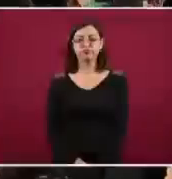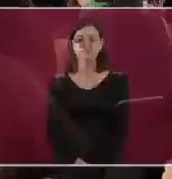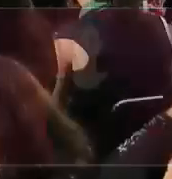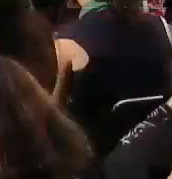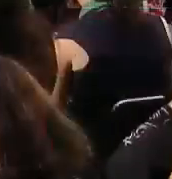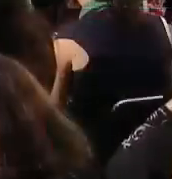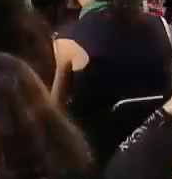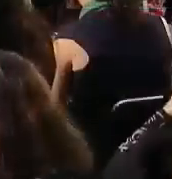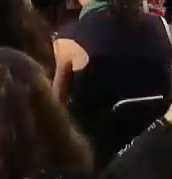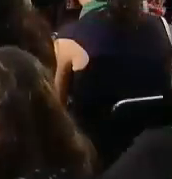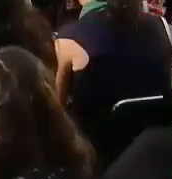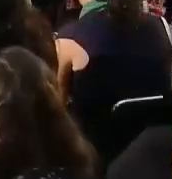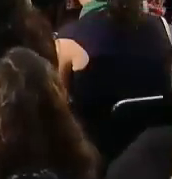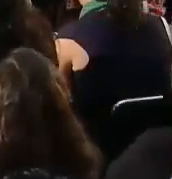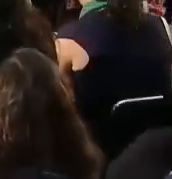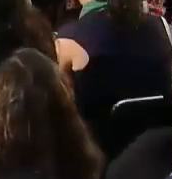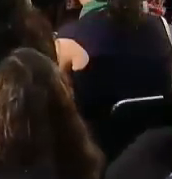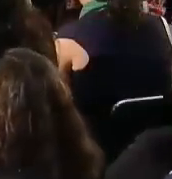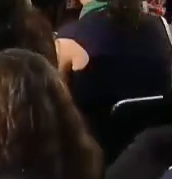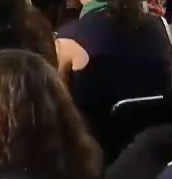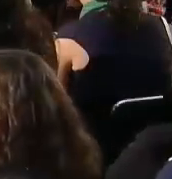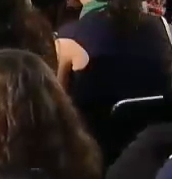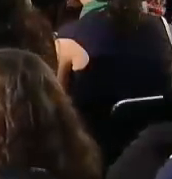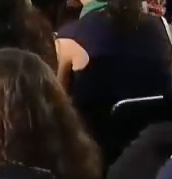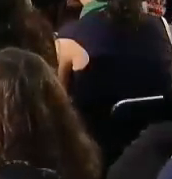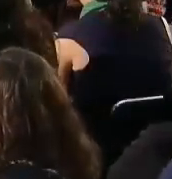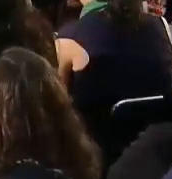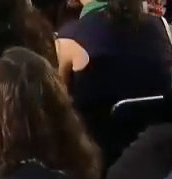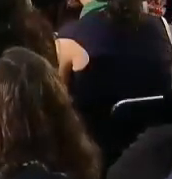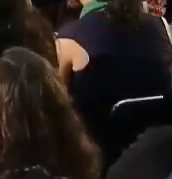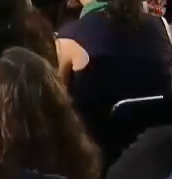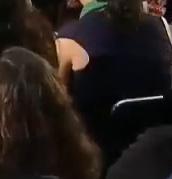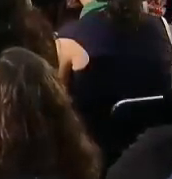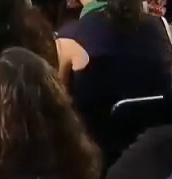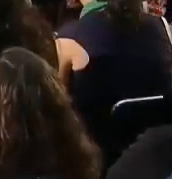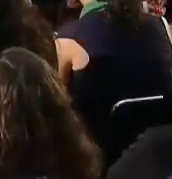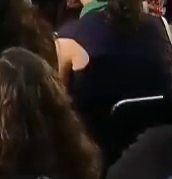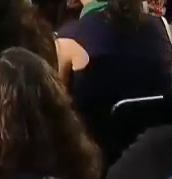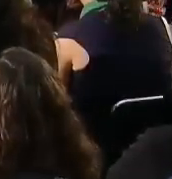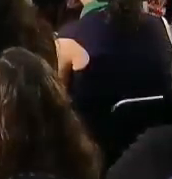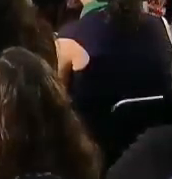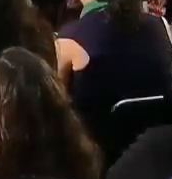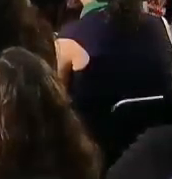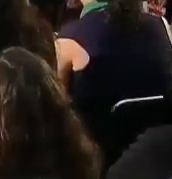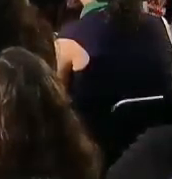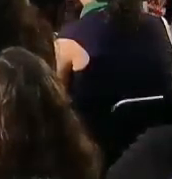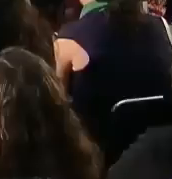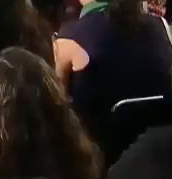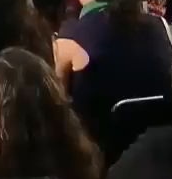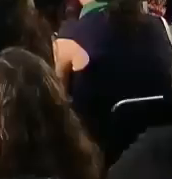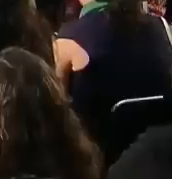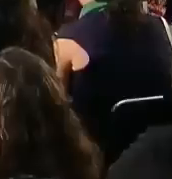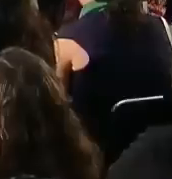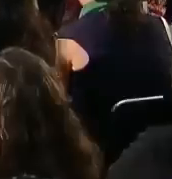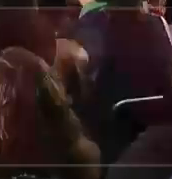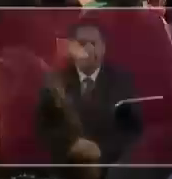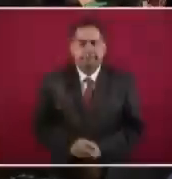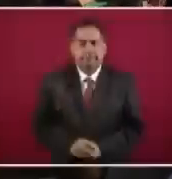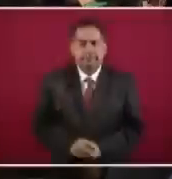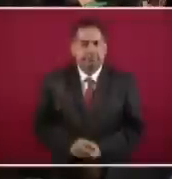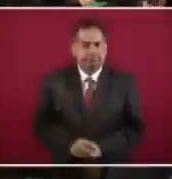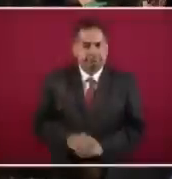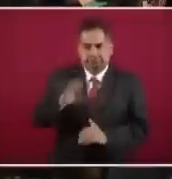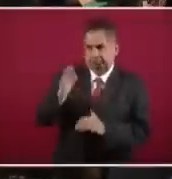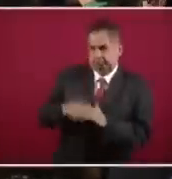Bueno, pues concluimos estas dos importantes presentaciones. Y si les